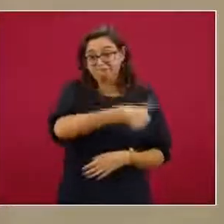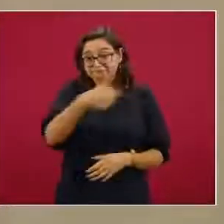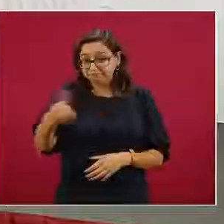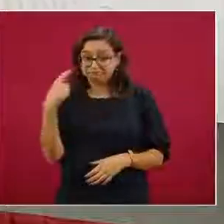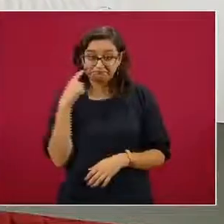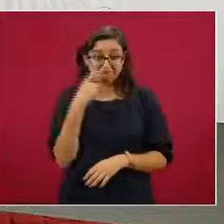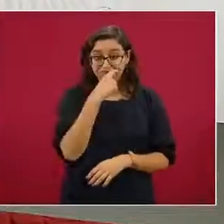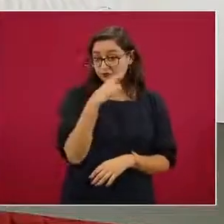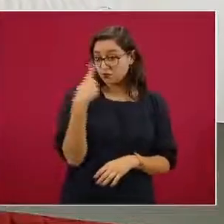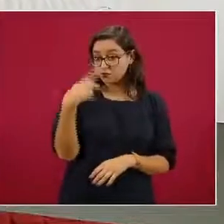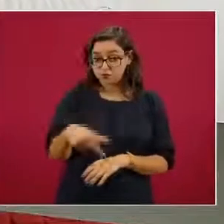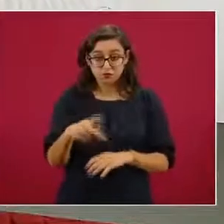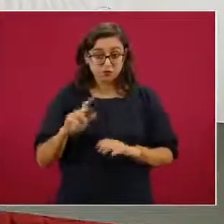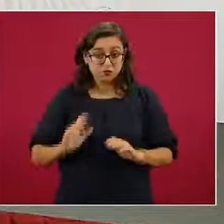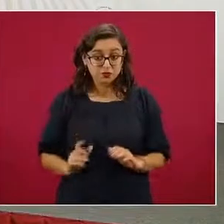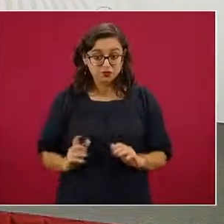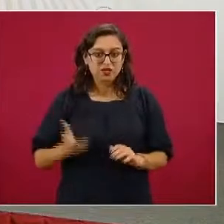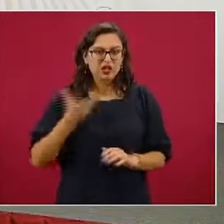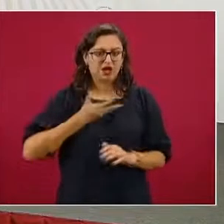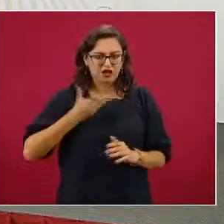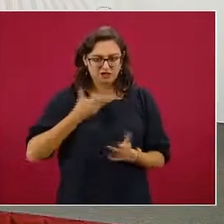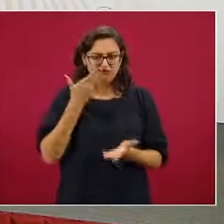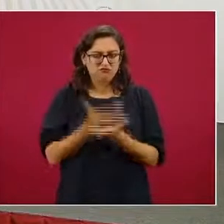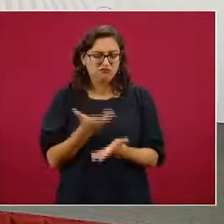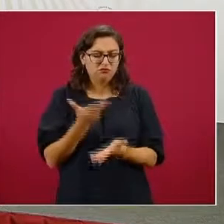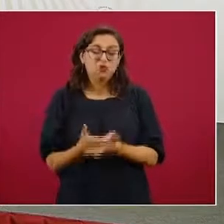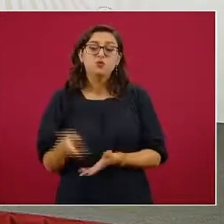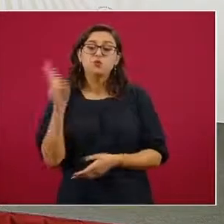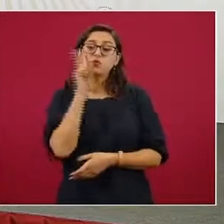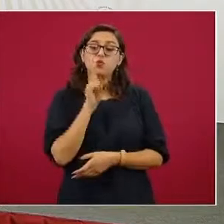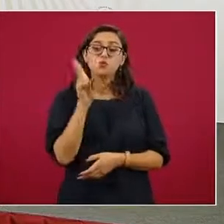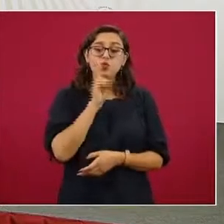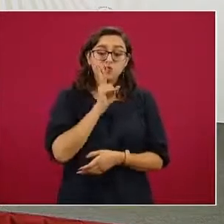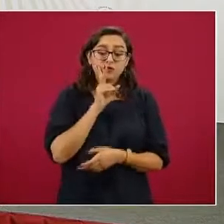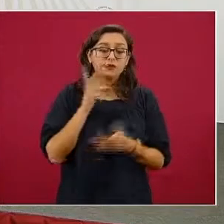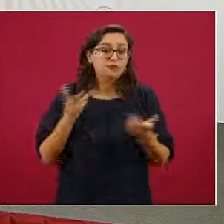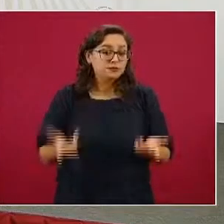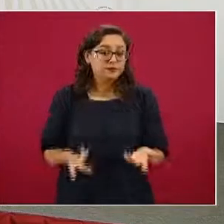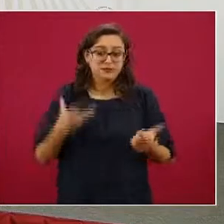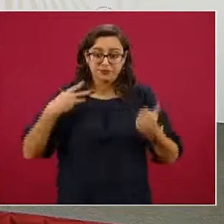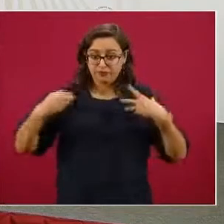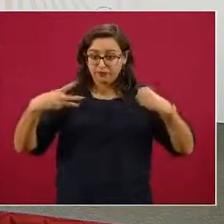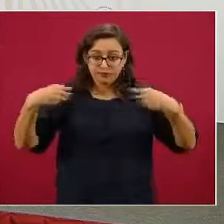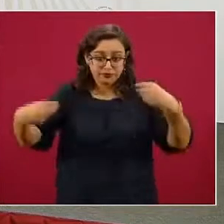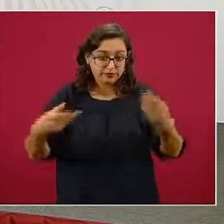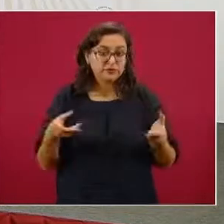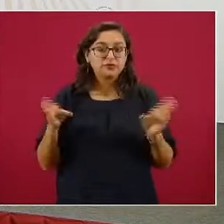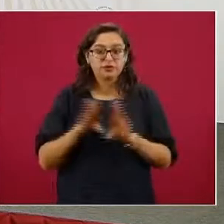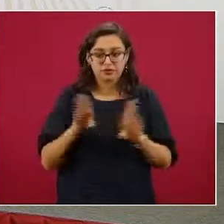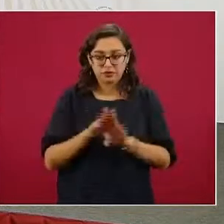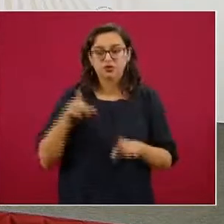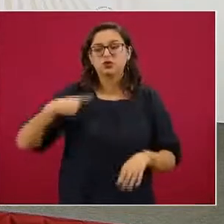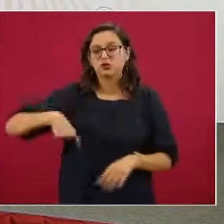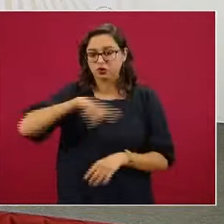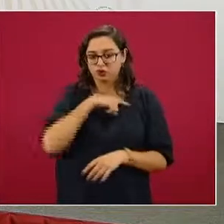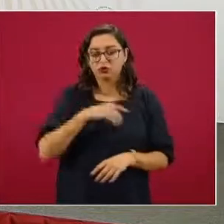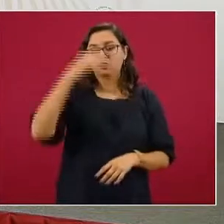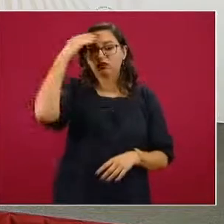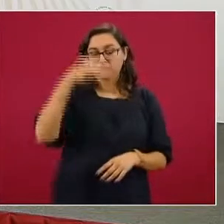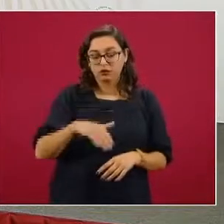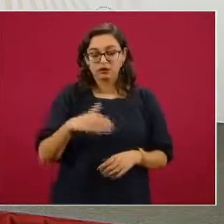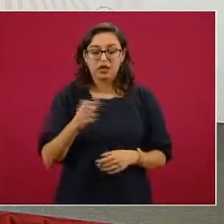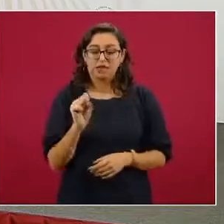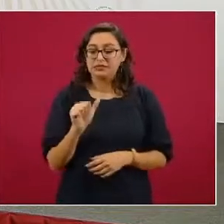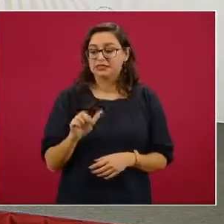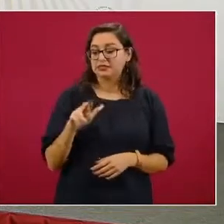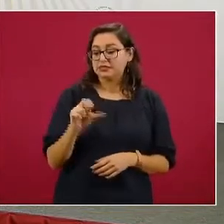hay evidencia científica de cómo es el mecanismo de transmisión y sabemos que la transmisión del